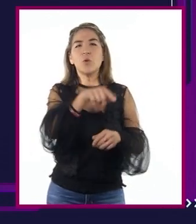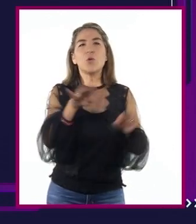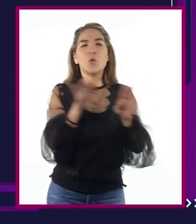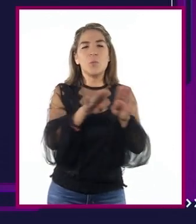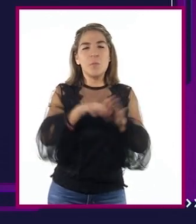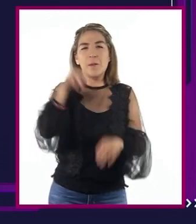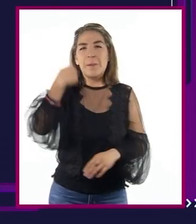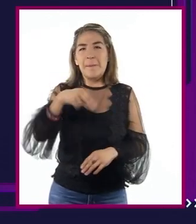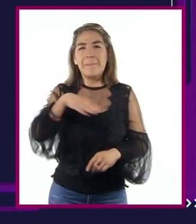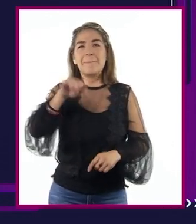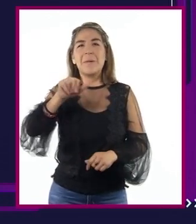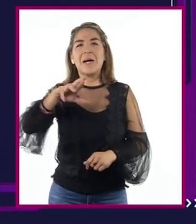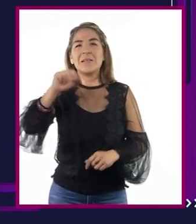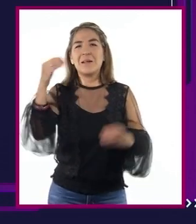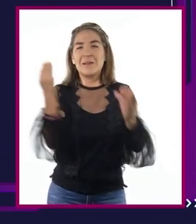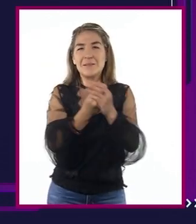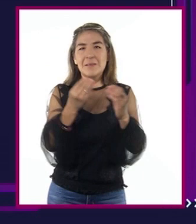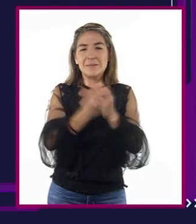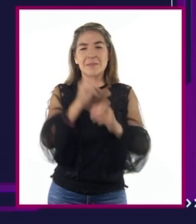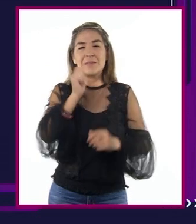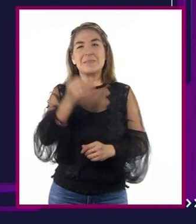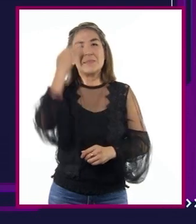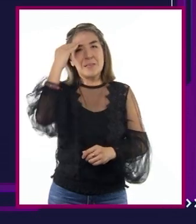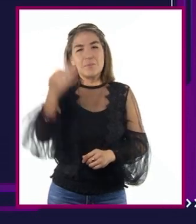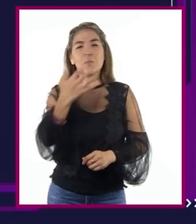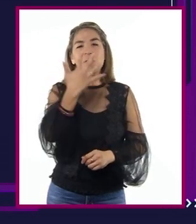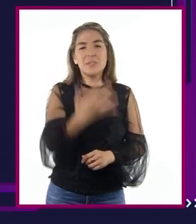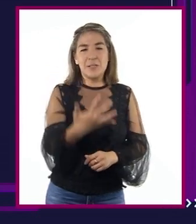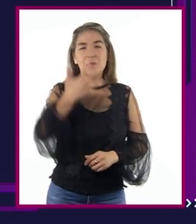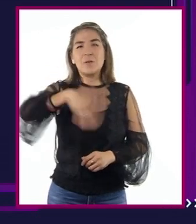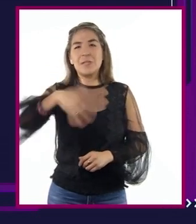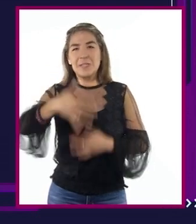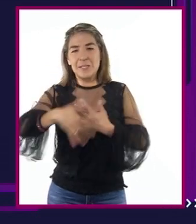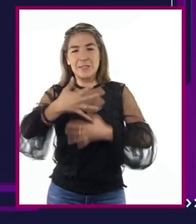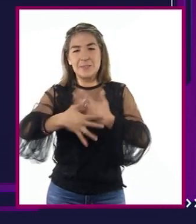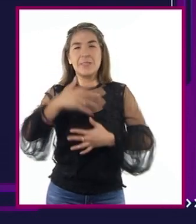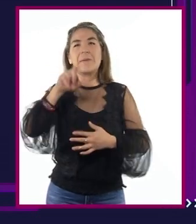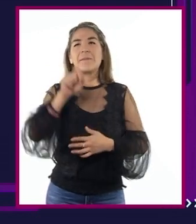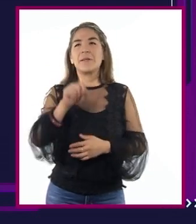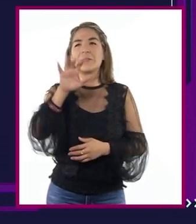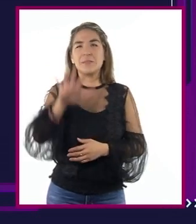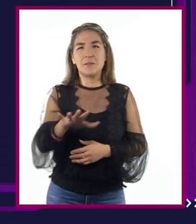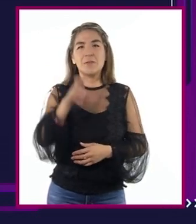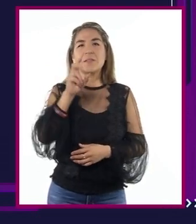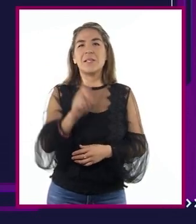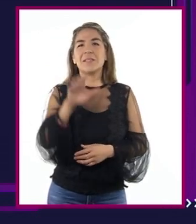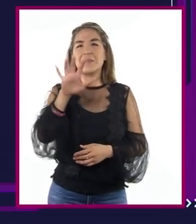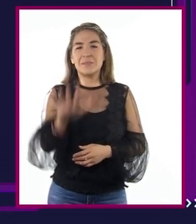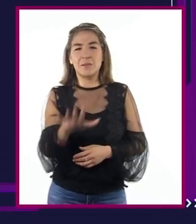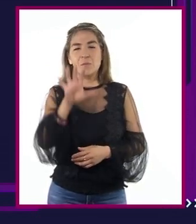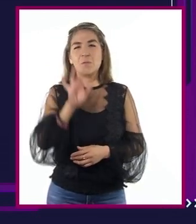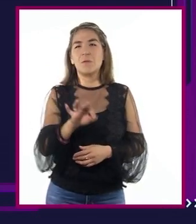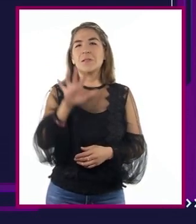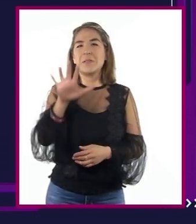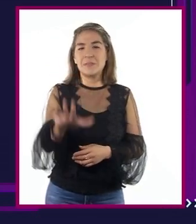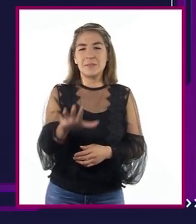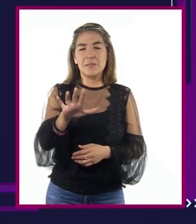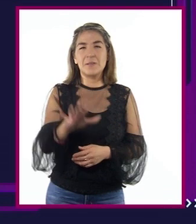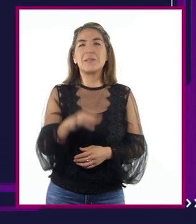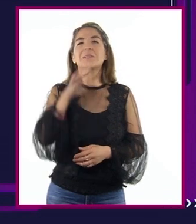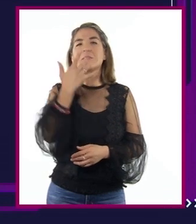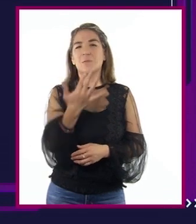clase representada por los tiempos de 5, 15, 25, 35, 45